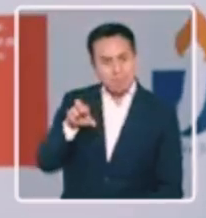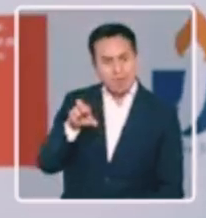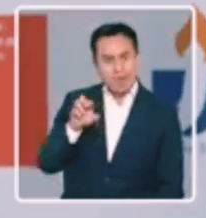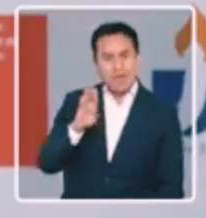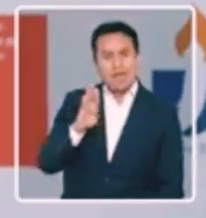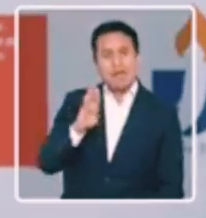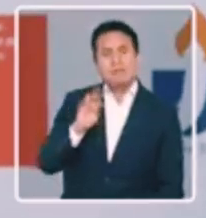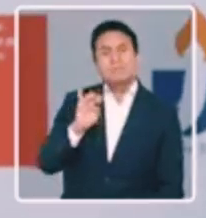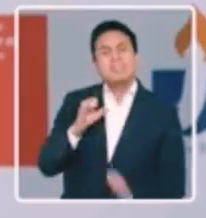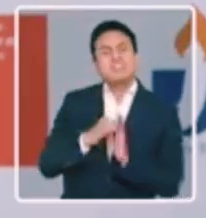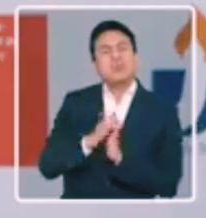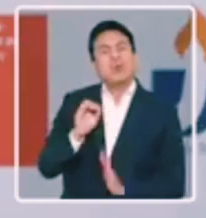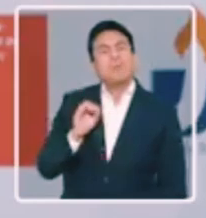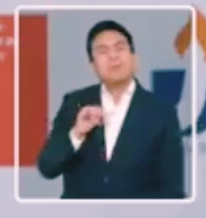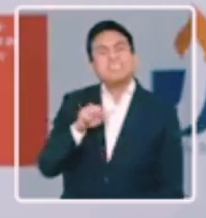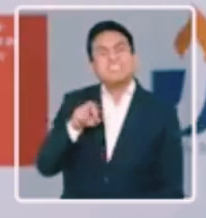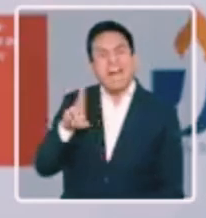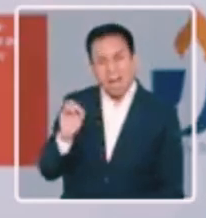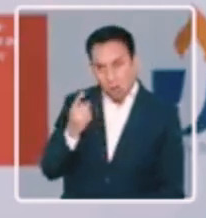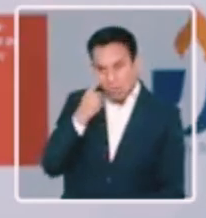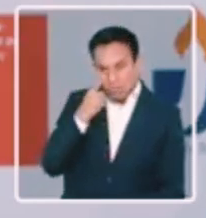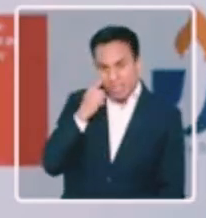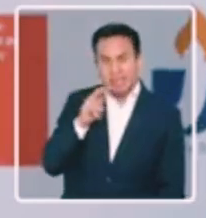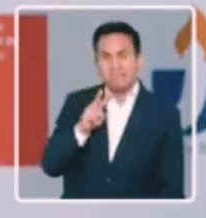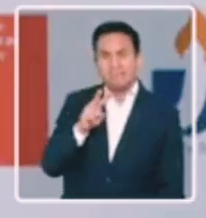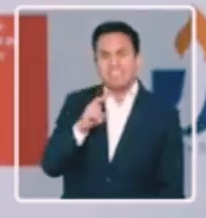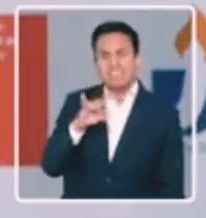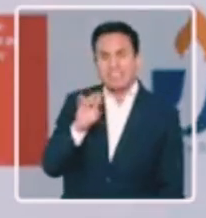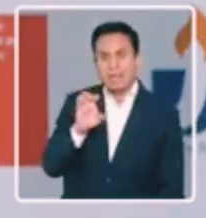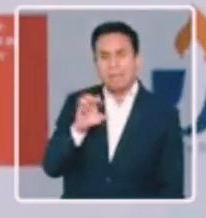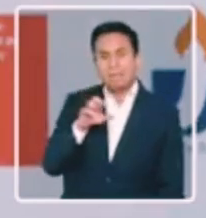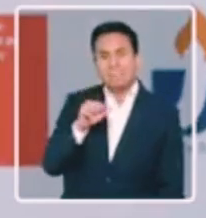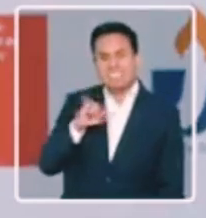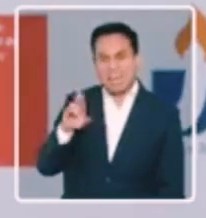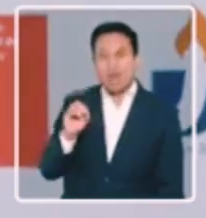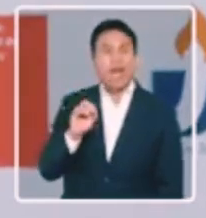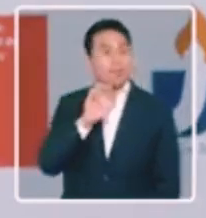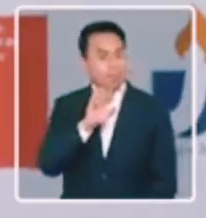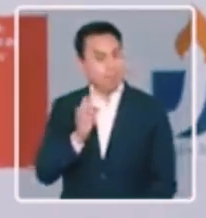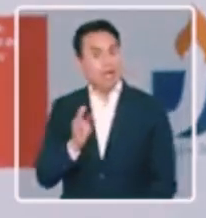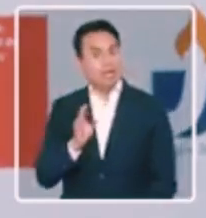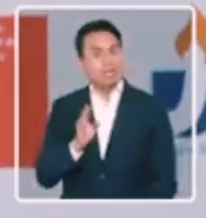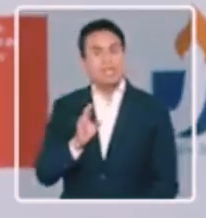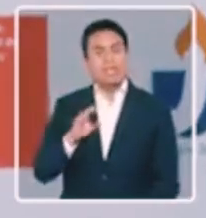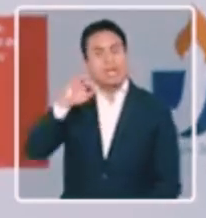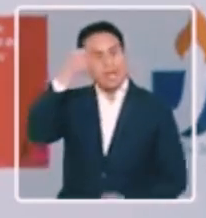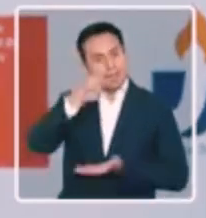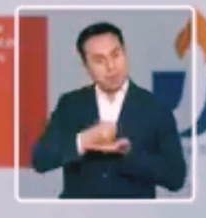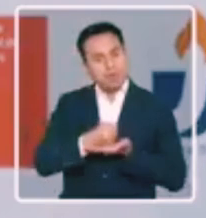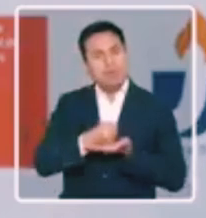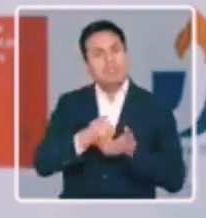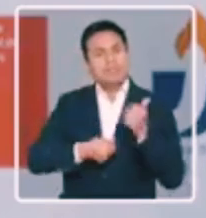del bizarro Es verdad que con al papá de Vicente Pizarro yo le decía el papá de Vicente Pizarro el campeón de la